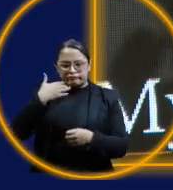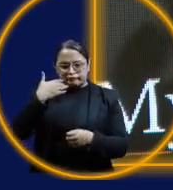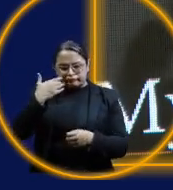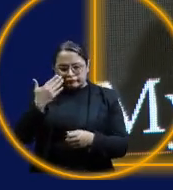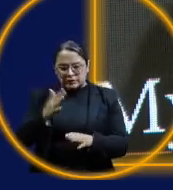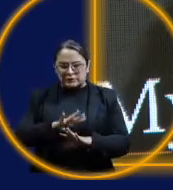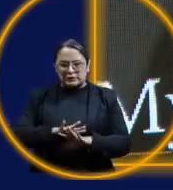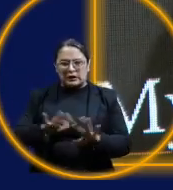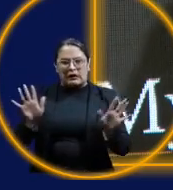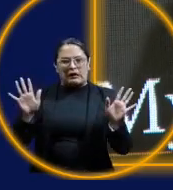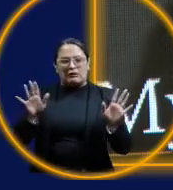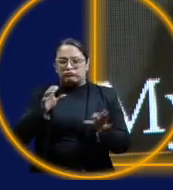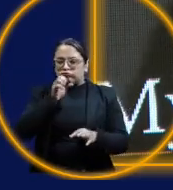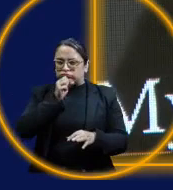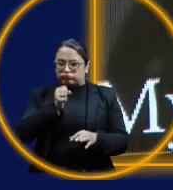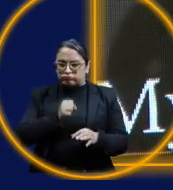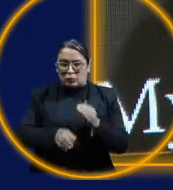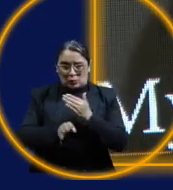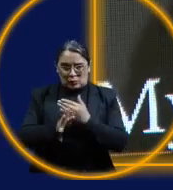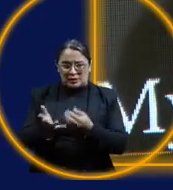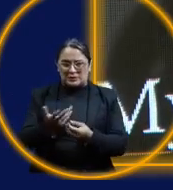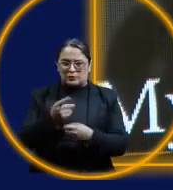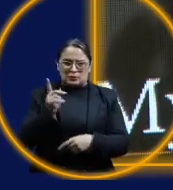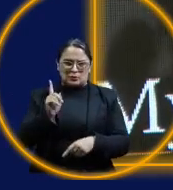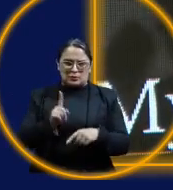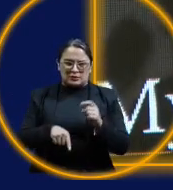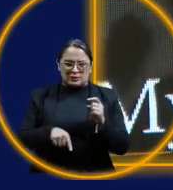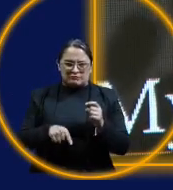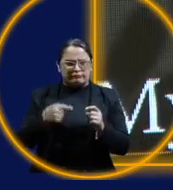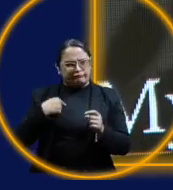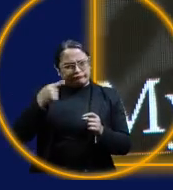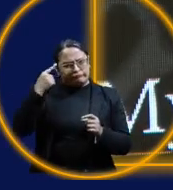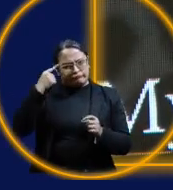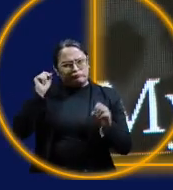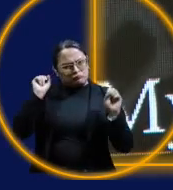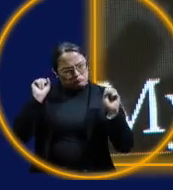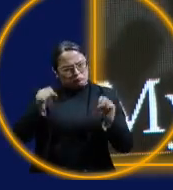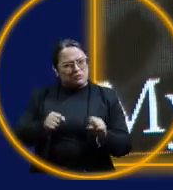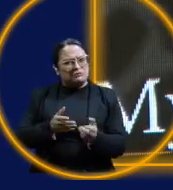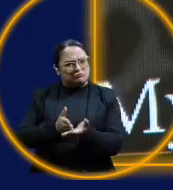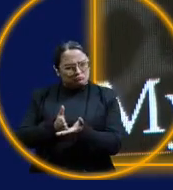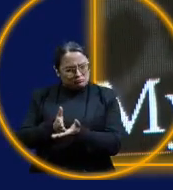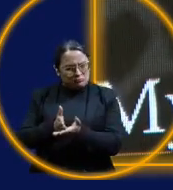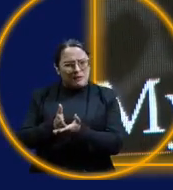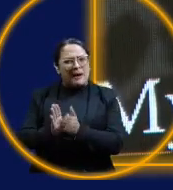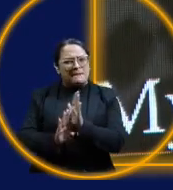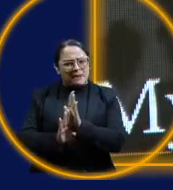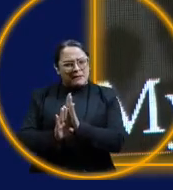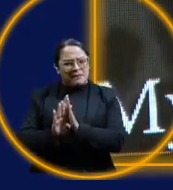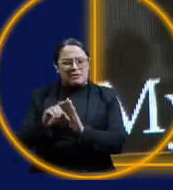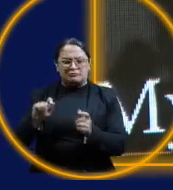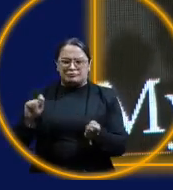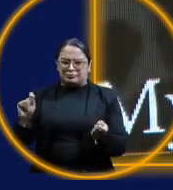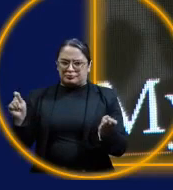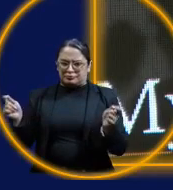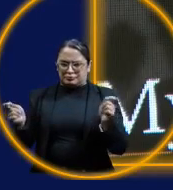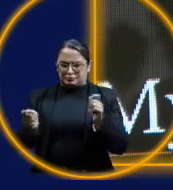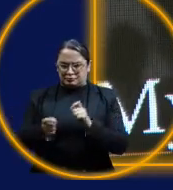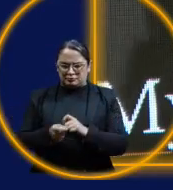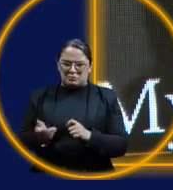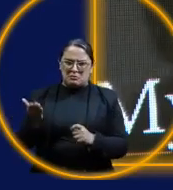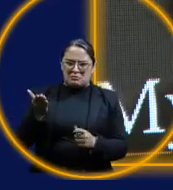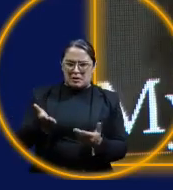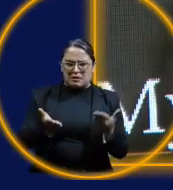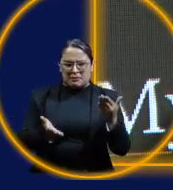uno ya no es demasiado viejo para ser artista pero nosotros tenemos la idea de que uno si puede continuar creciendo evolucionando contribuyendo a la